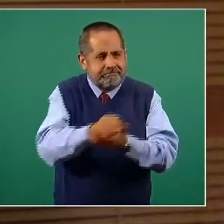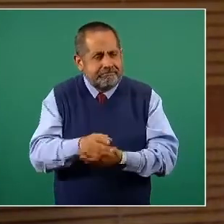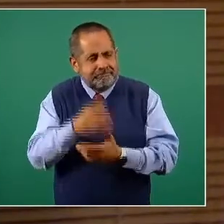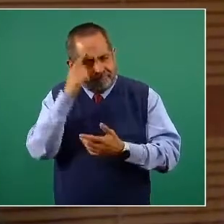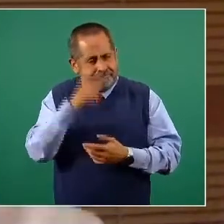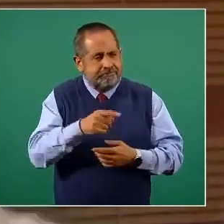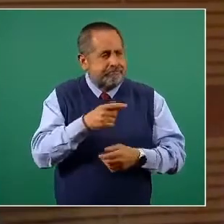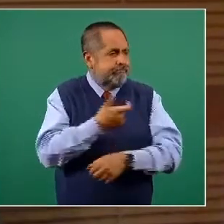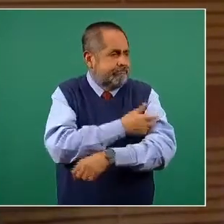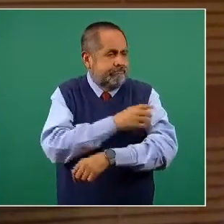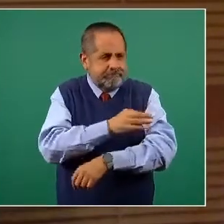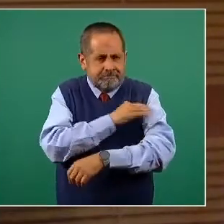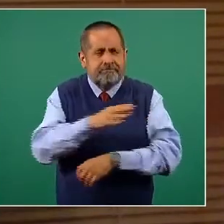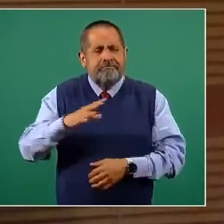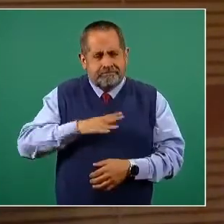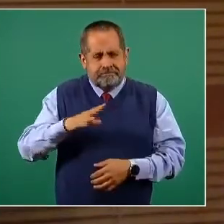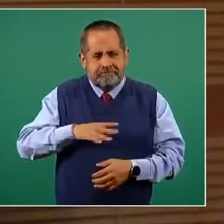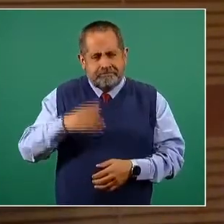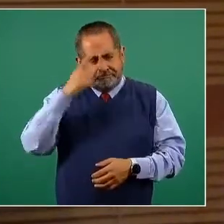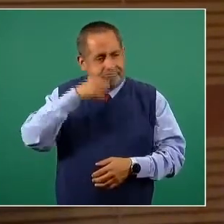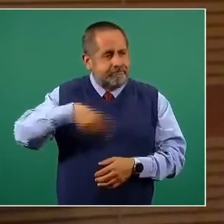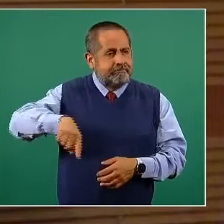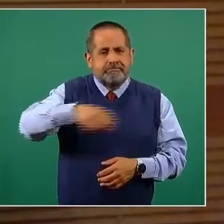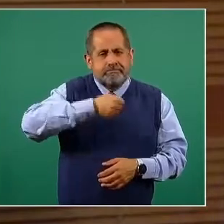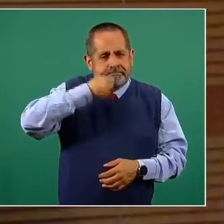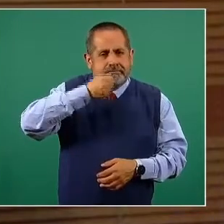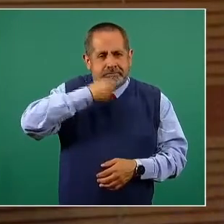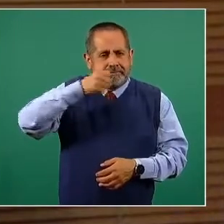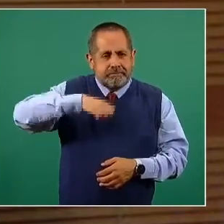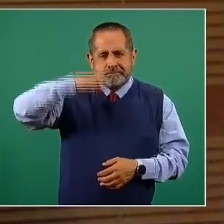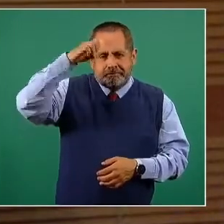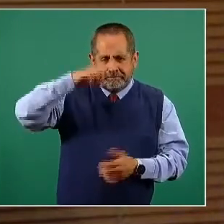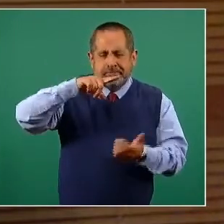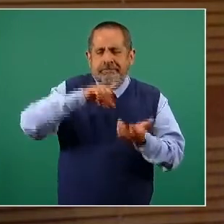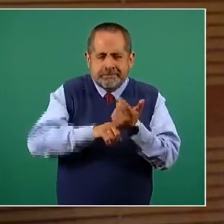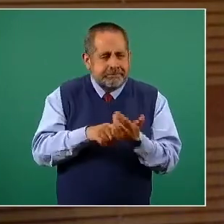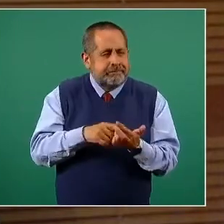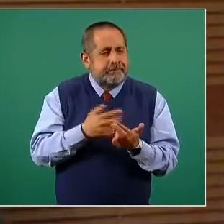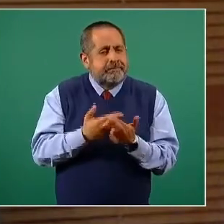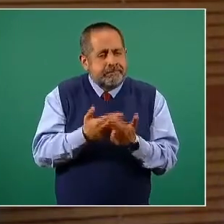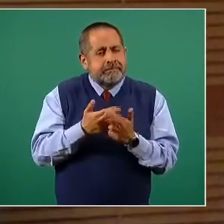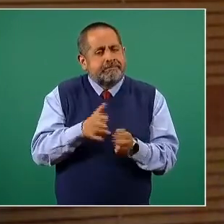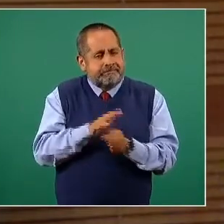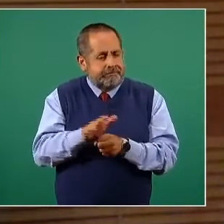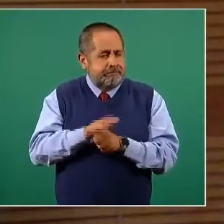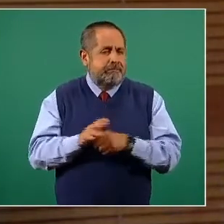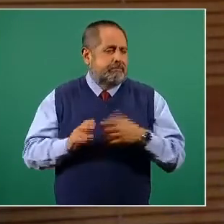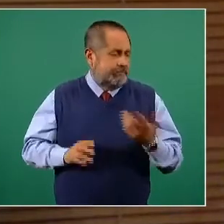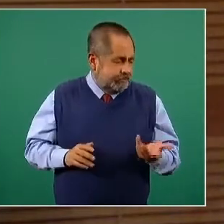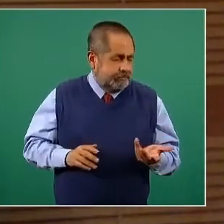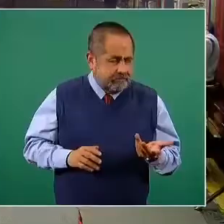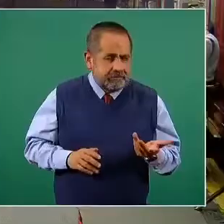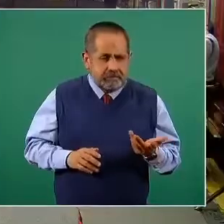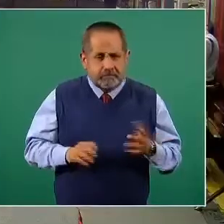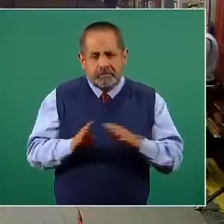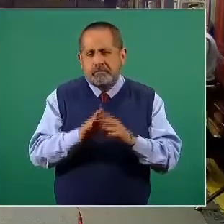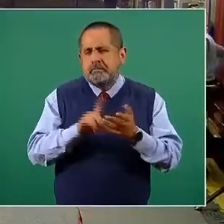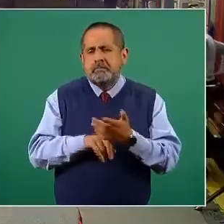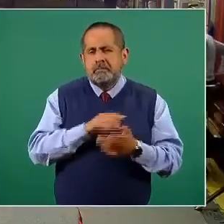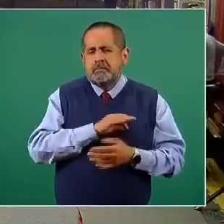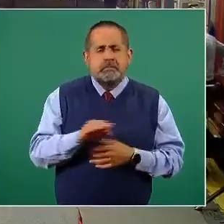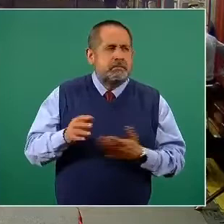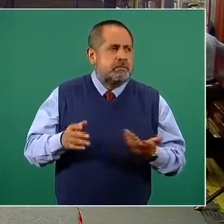que alcanzan para todos los adultos mayores de ese municipio. En general estamos teniendo una aceptabilidad cerca